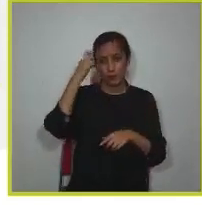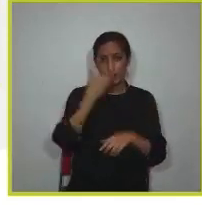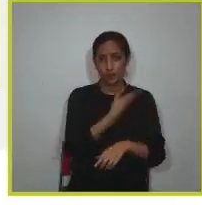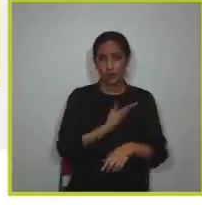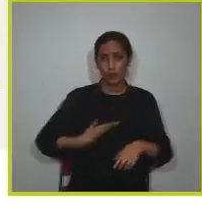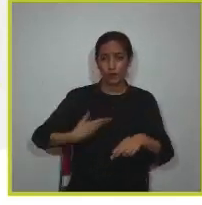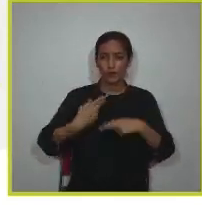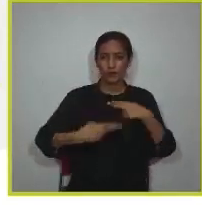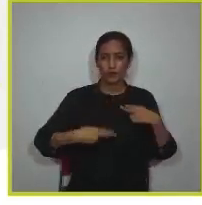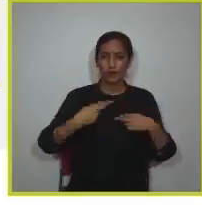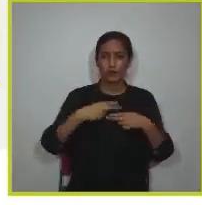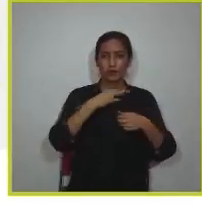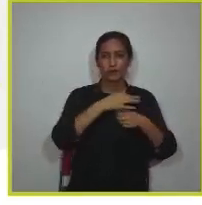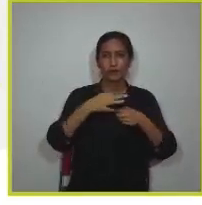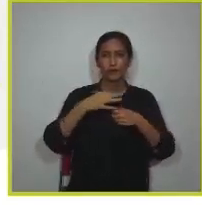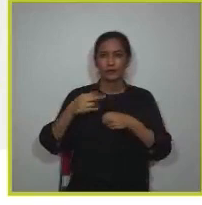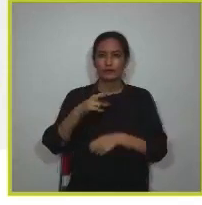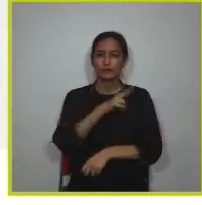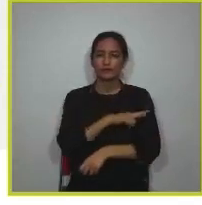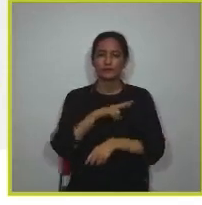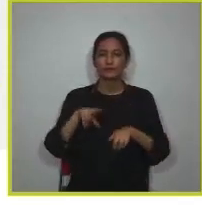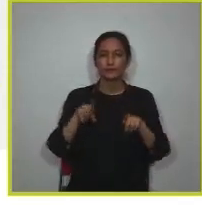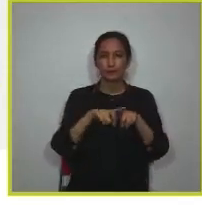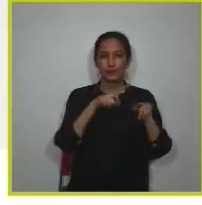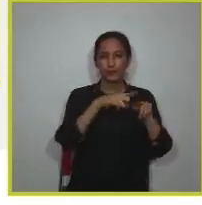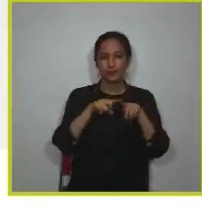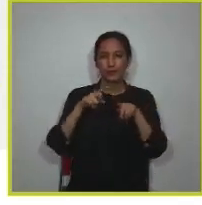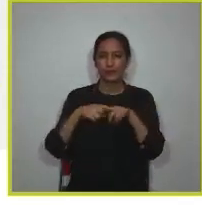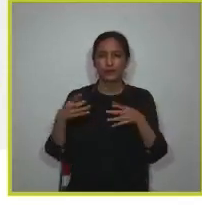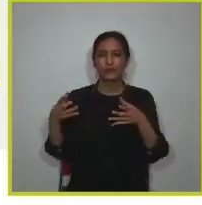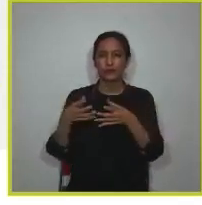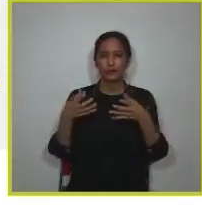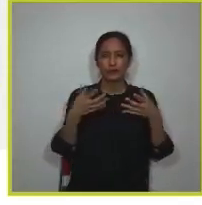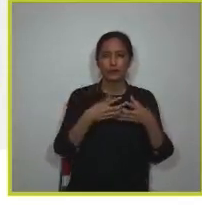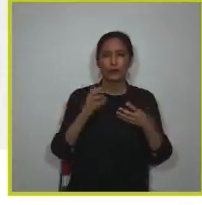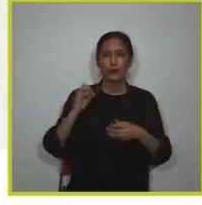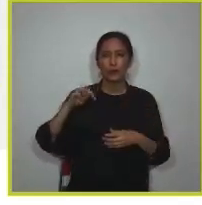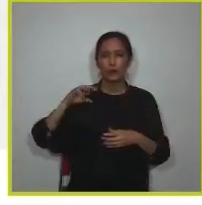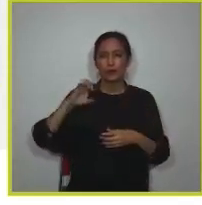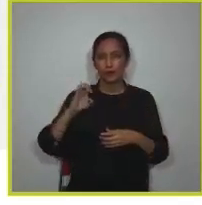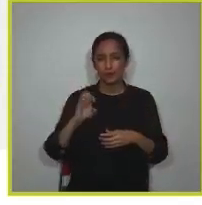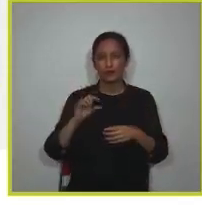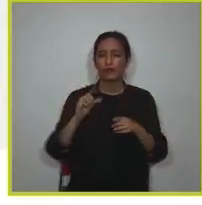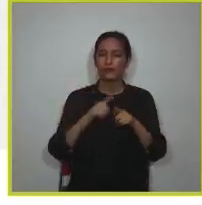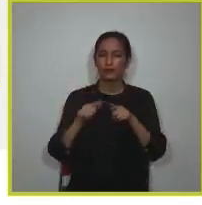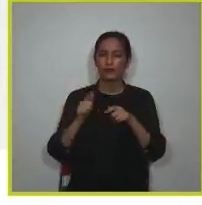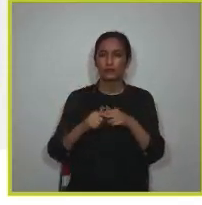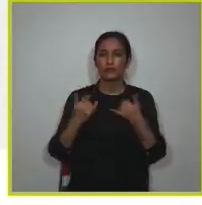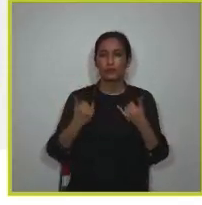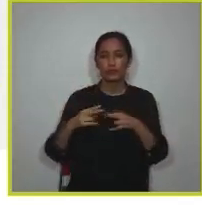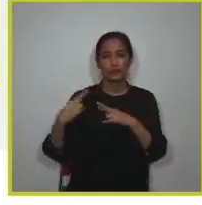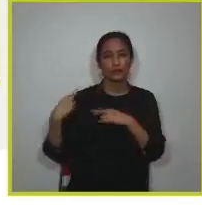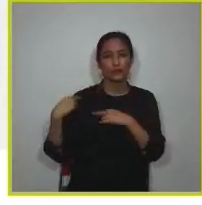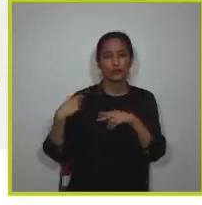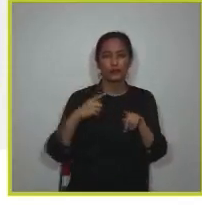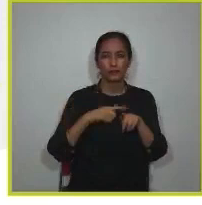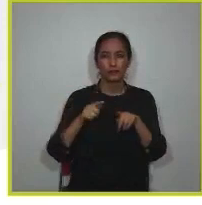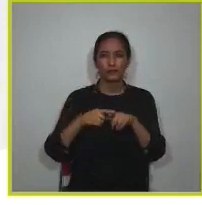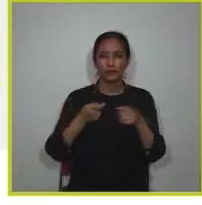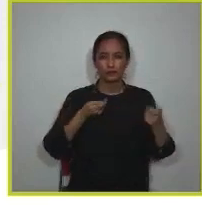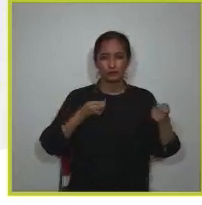nacional regional y local y con diversos sectores de la empresa ongs y sociedad civil se ha desempeñado también como